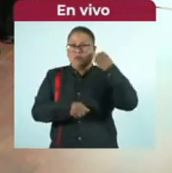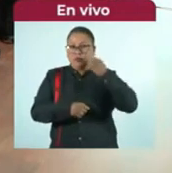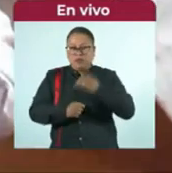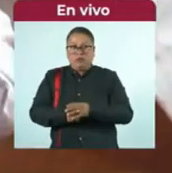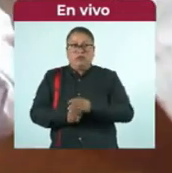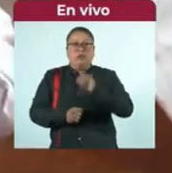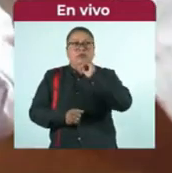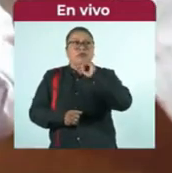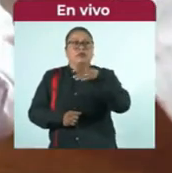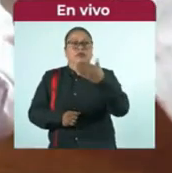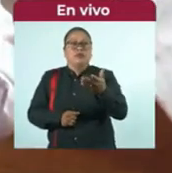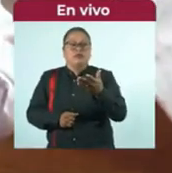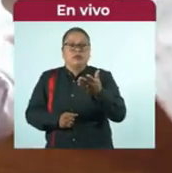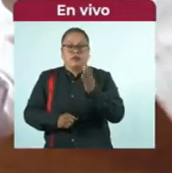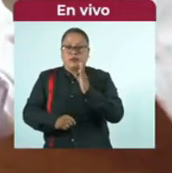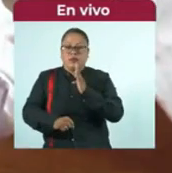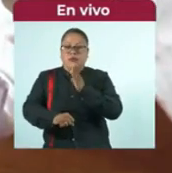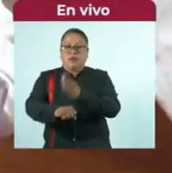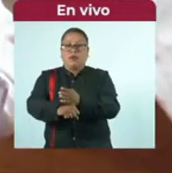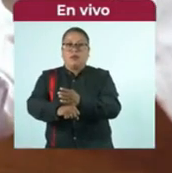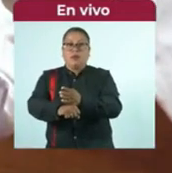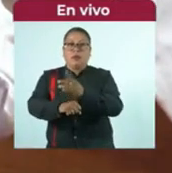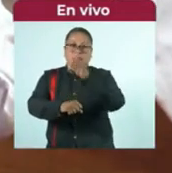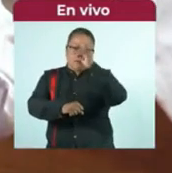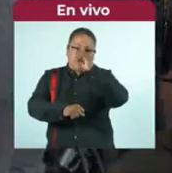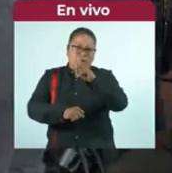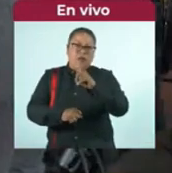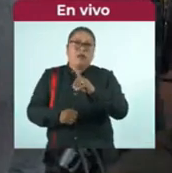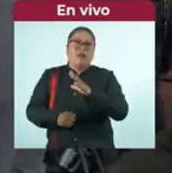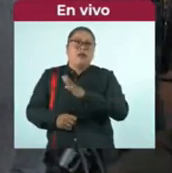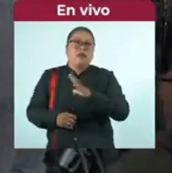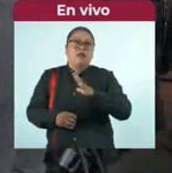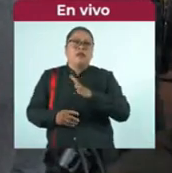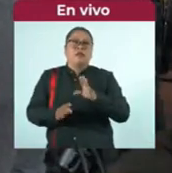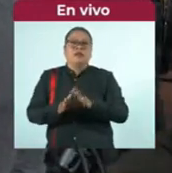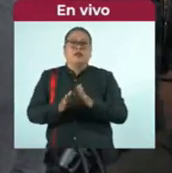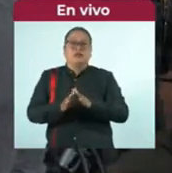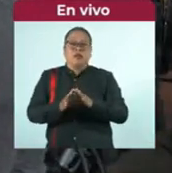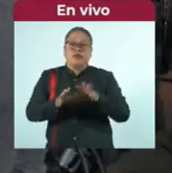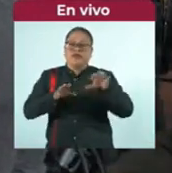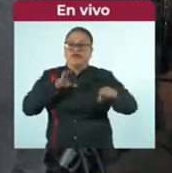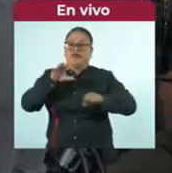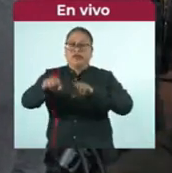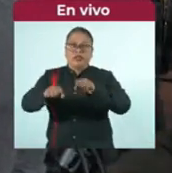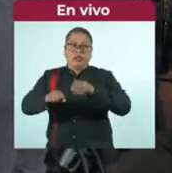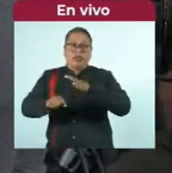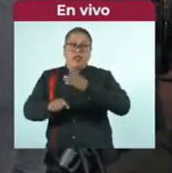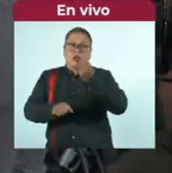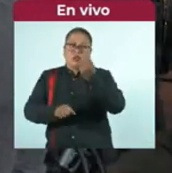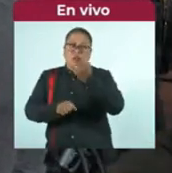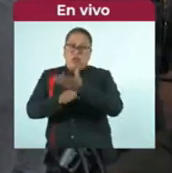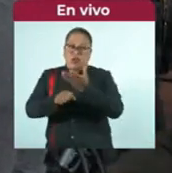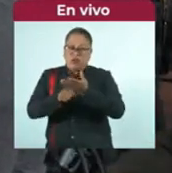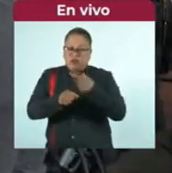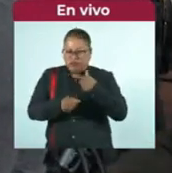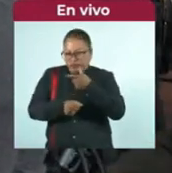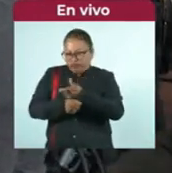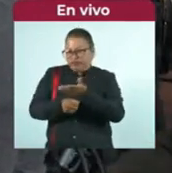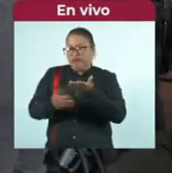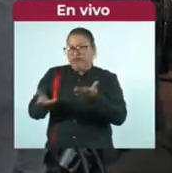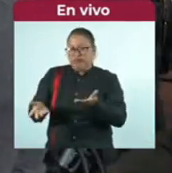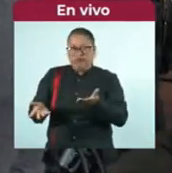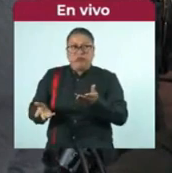ellas el castigo a la ejecución extrajudicial, pero también algo que llamó mucho la atención, el